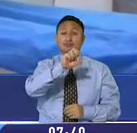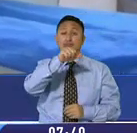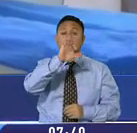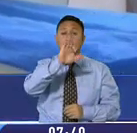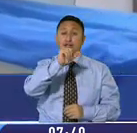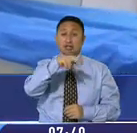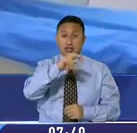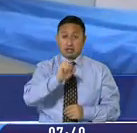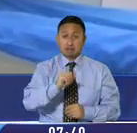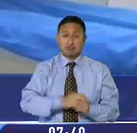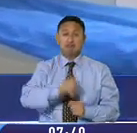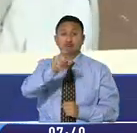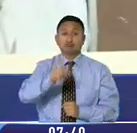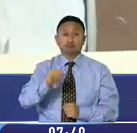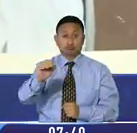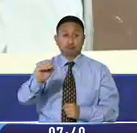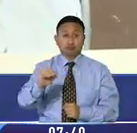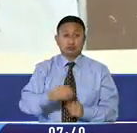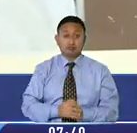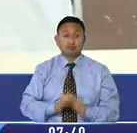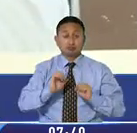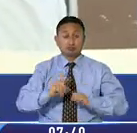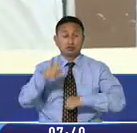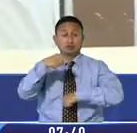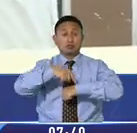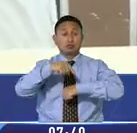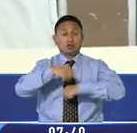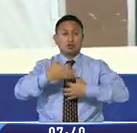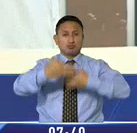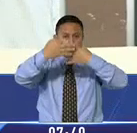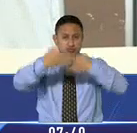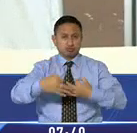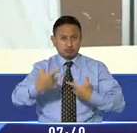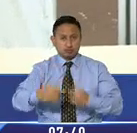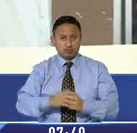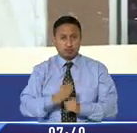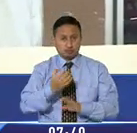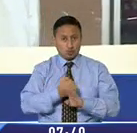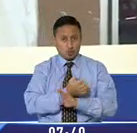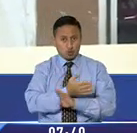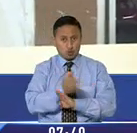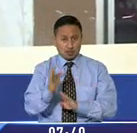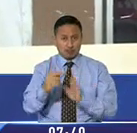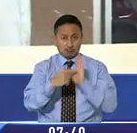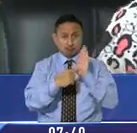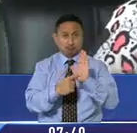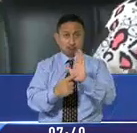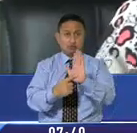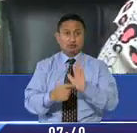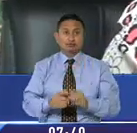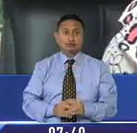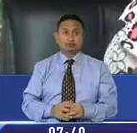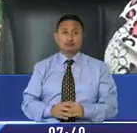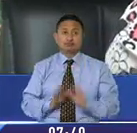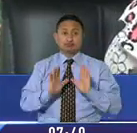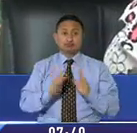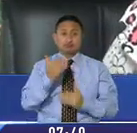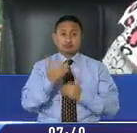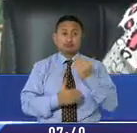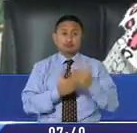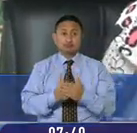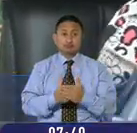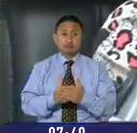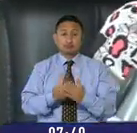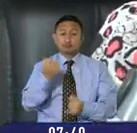al personal e incluso dio plazos para el cumplimiento de las observaciones realizadas. Poco a poco, hasta final de mes,